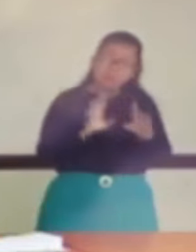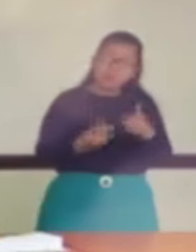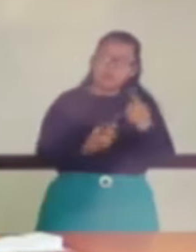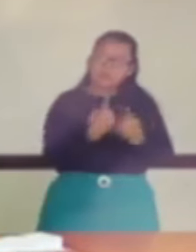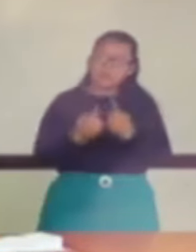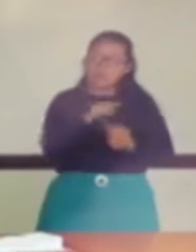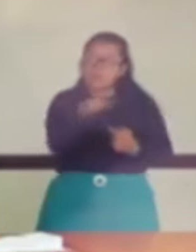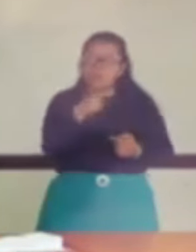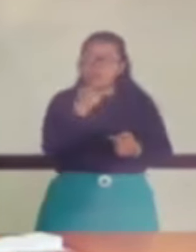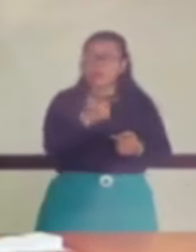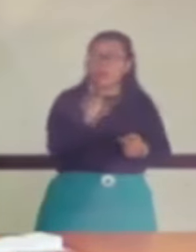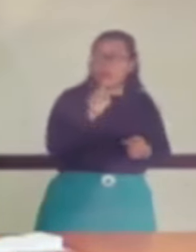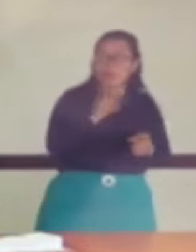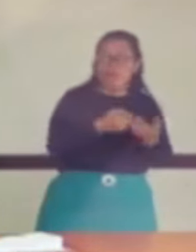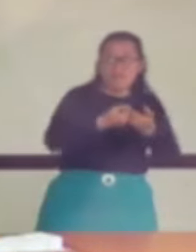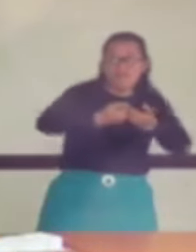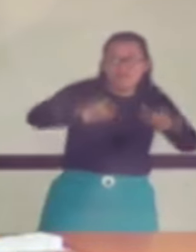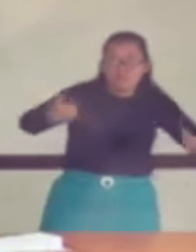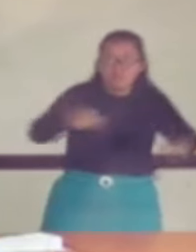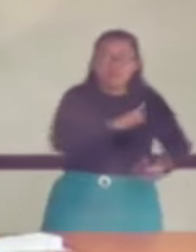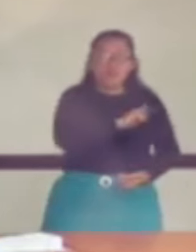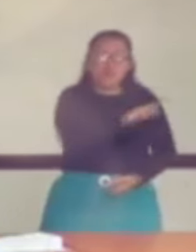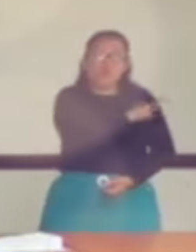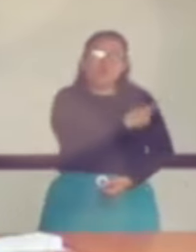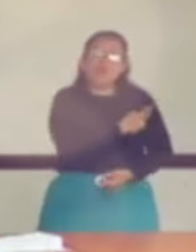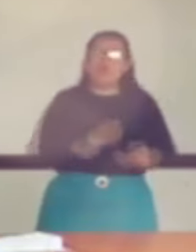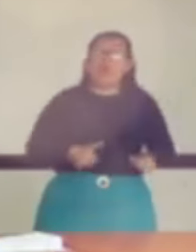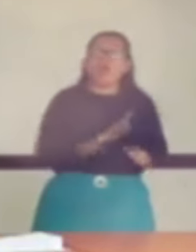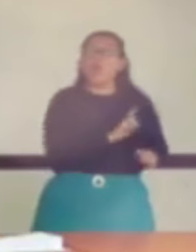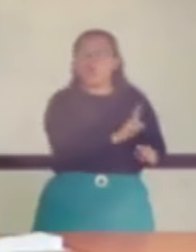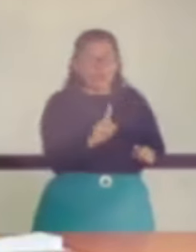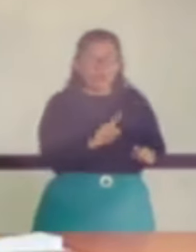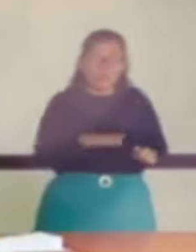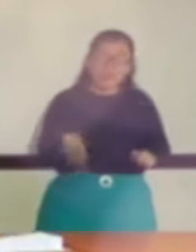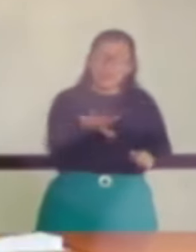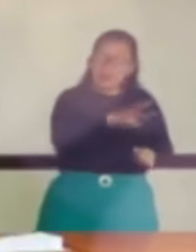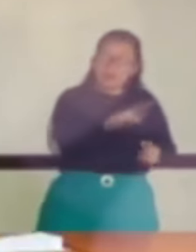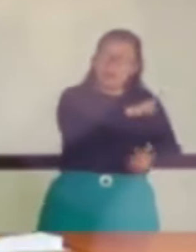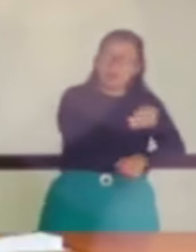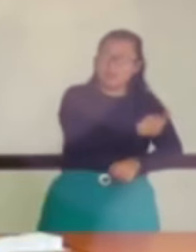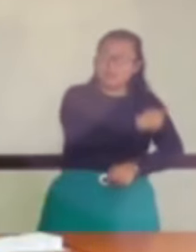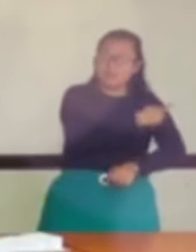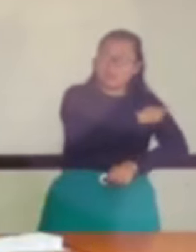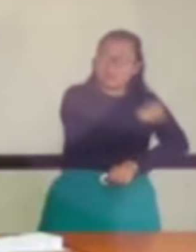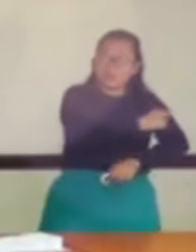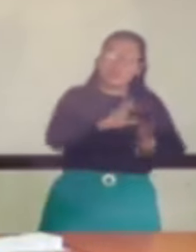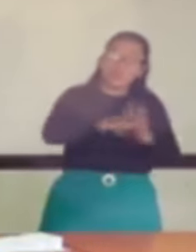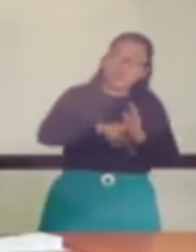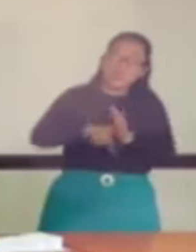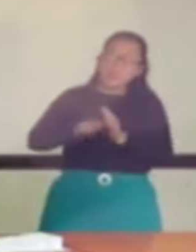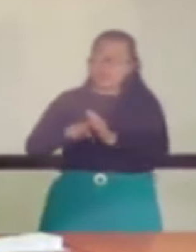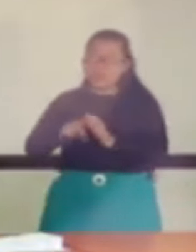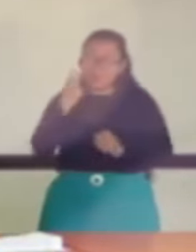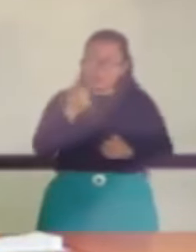pues ustedes señalan que no es ajena únicamente del hospital de Amatitlán, sino que es algo recurrente que hemos comenzado o comenzamos a ver también en